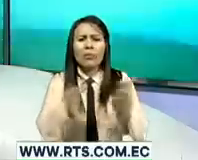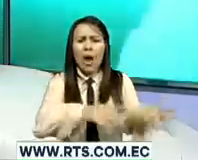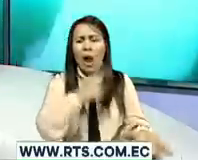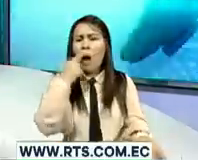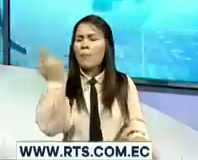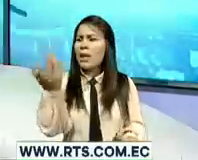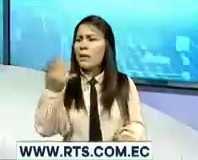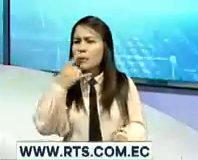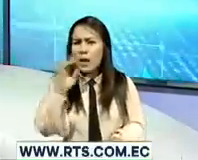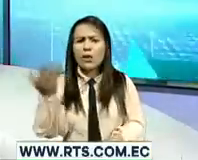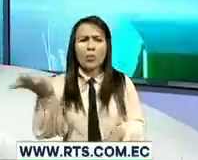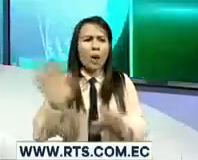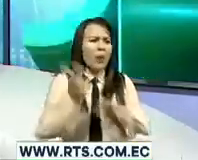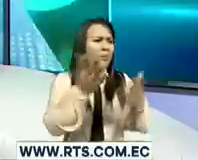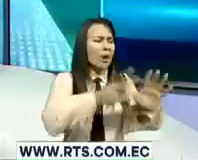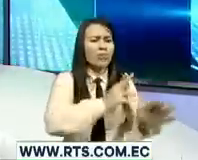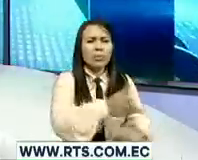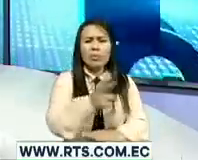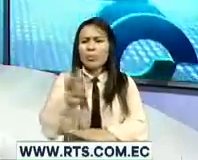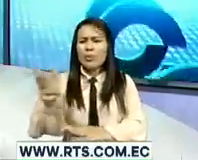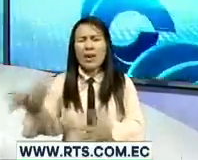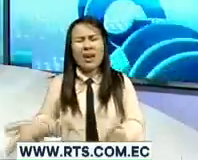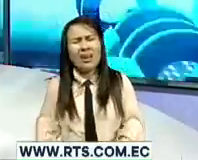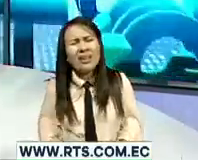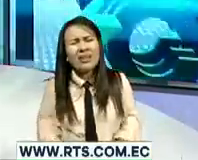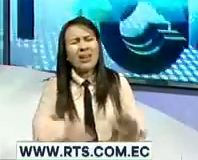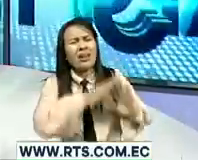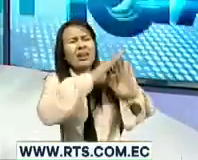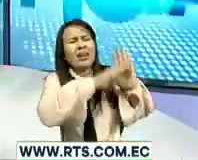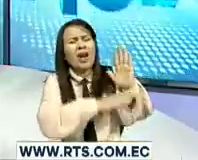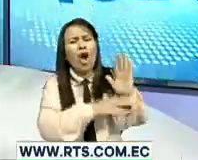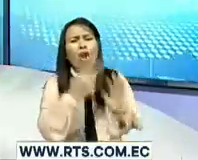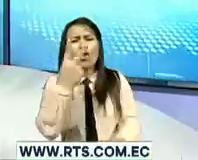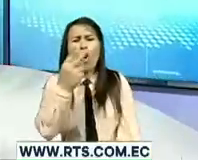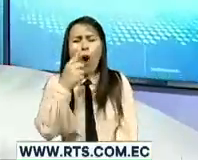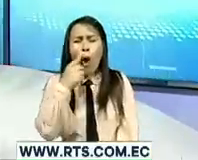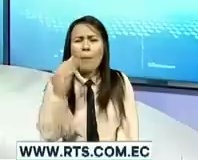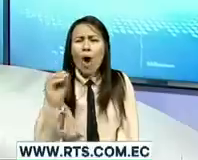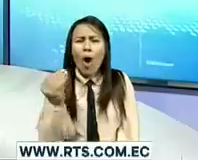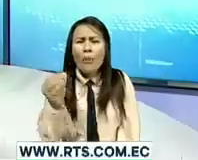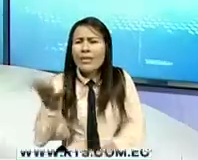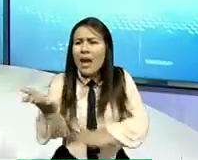acá, crimen por allá, sicariato por acá, 2 muchachos quemados acá,